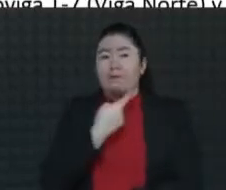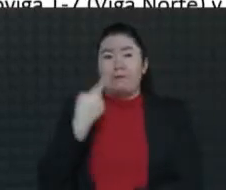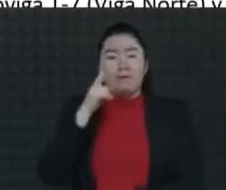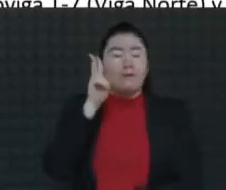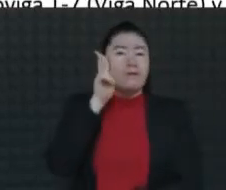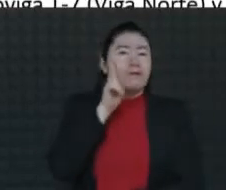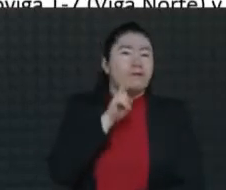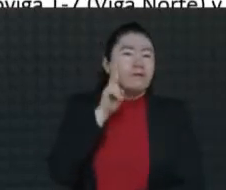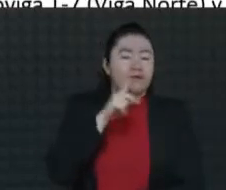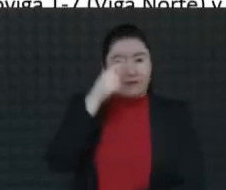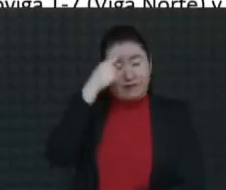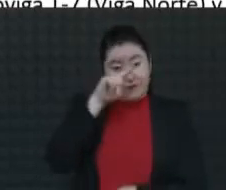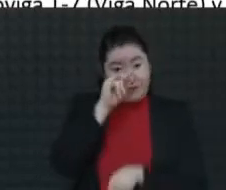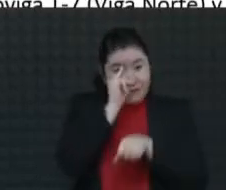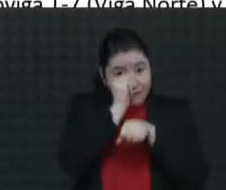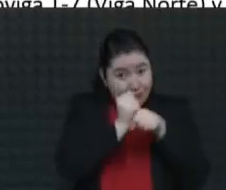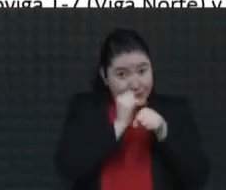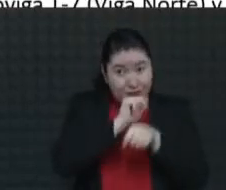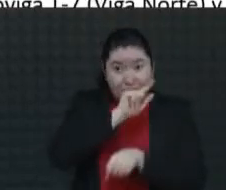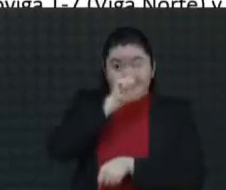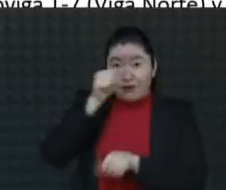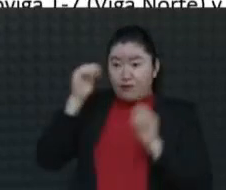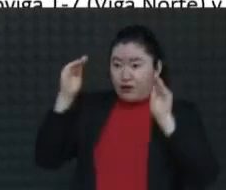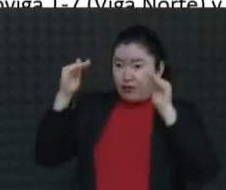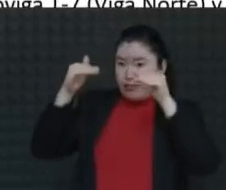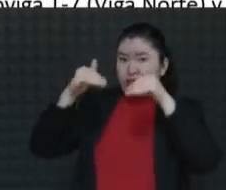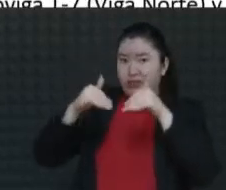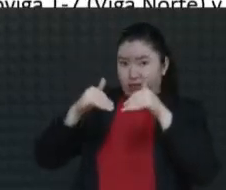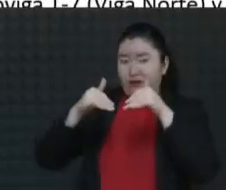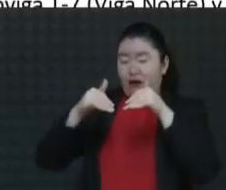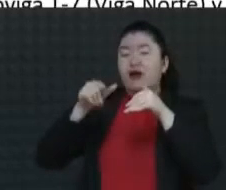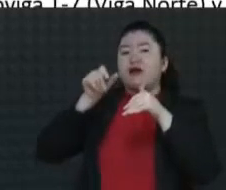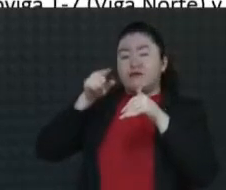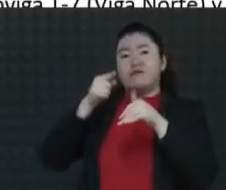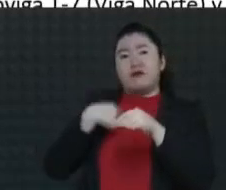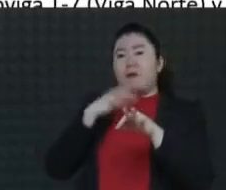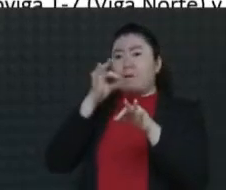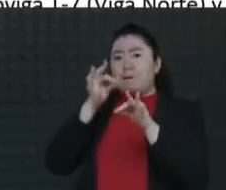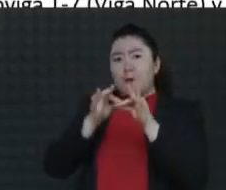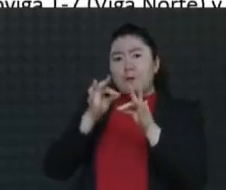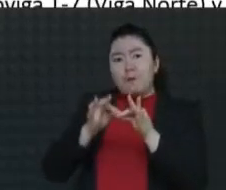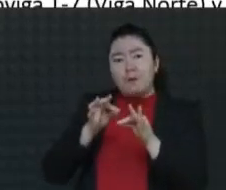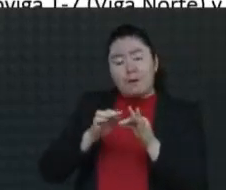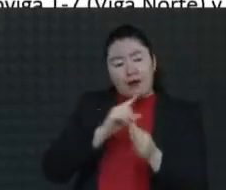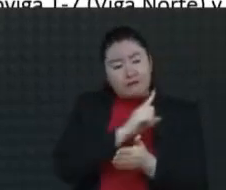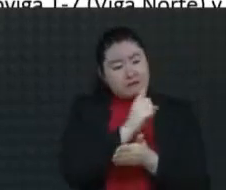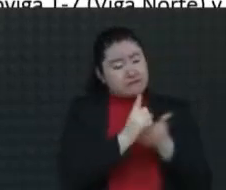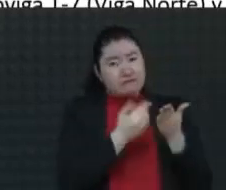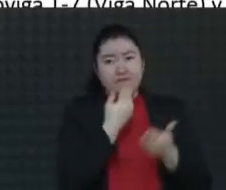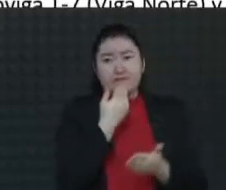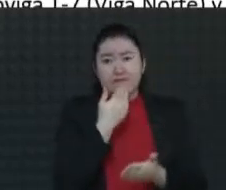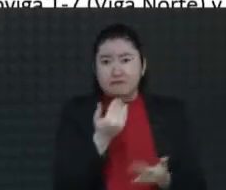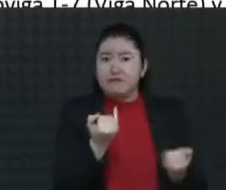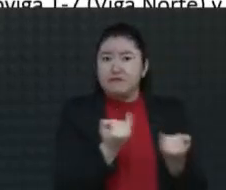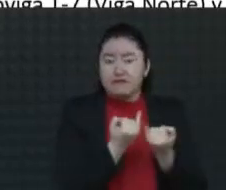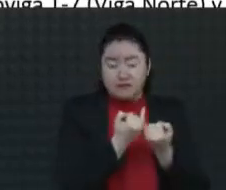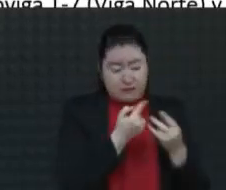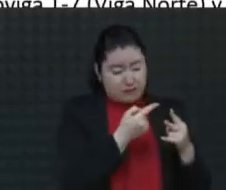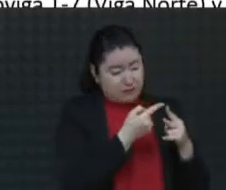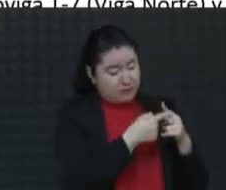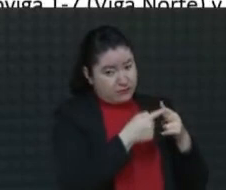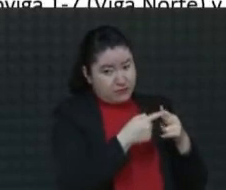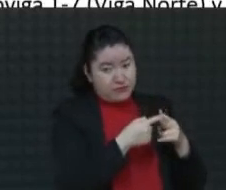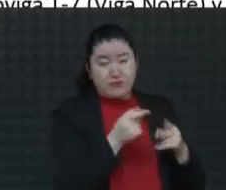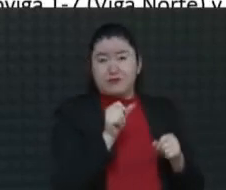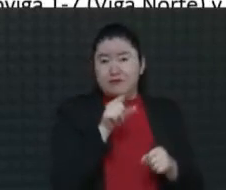parte de la investigación post-incidente de DNB cumplieron con los criterios de diseño indicados en los cálculos de diseño, ilustraciones